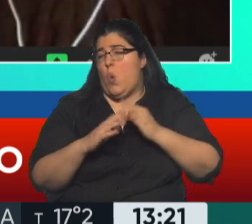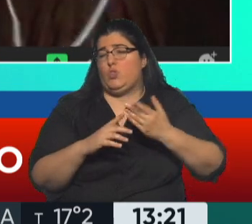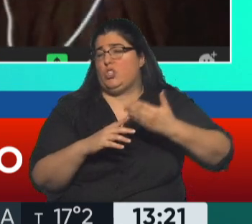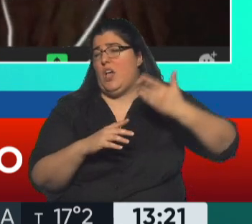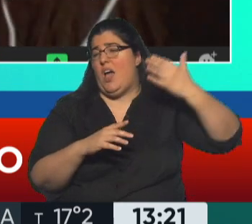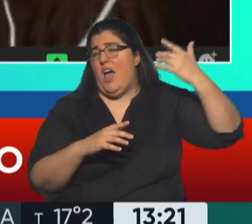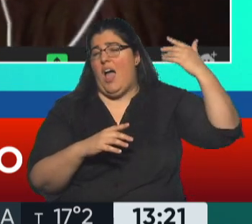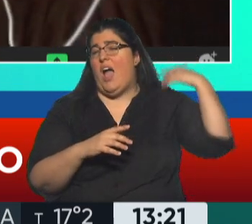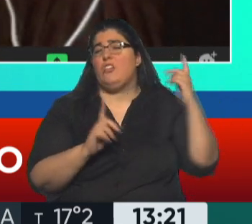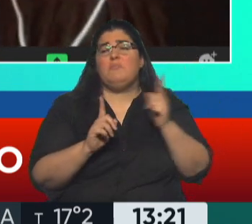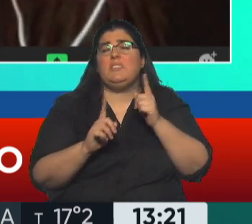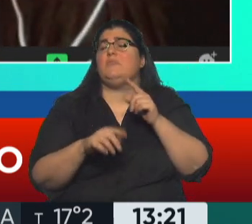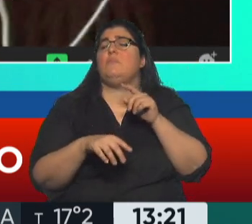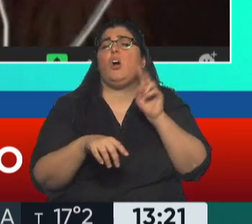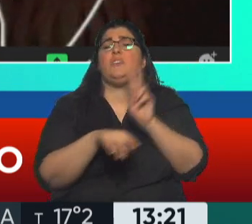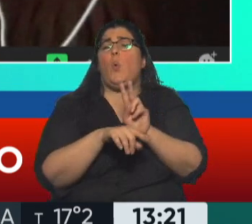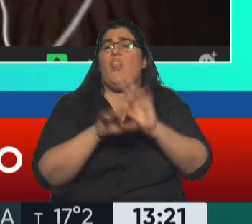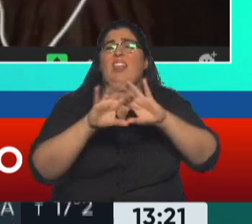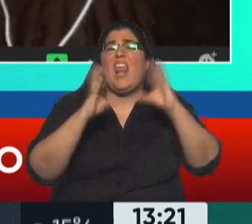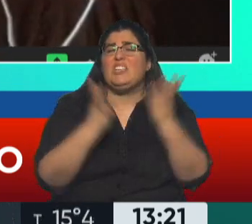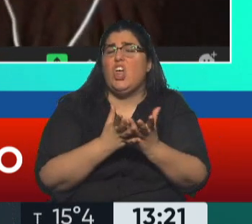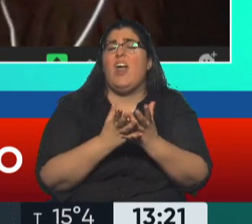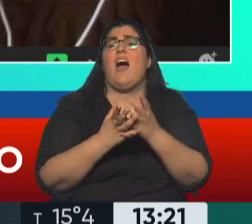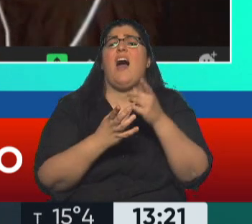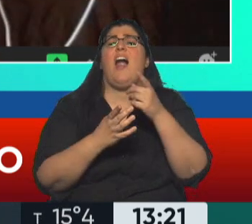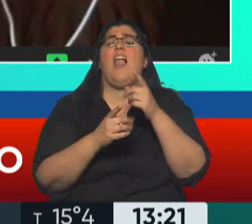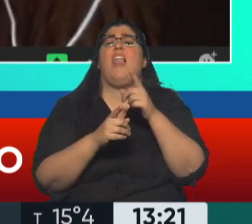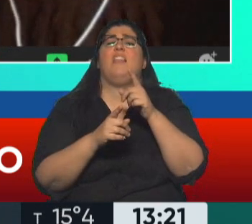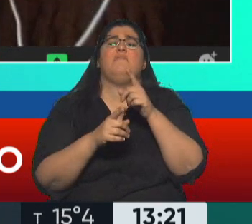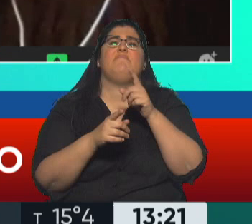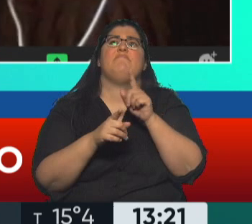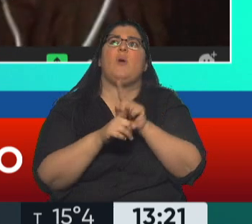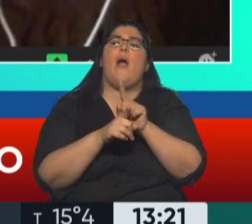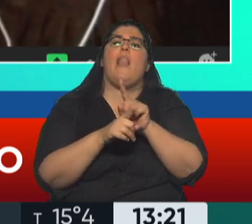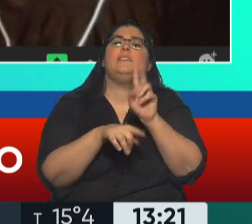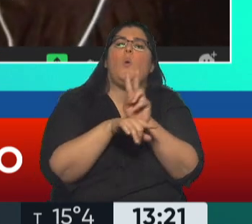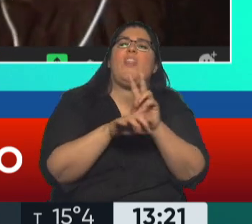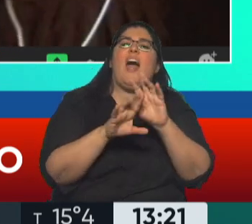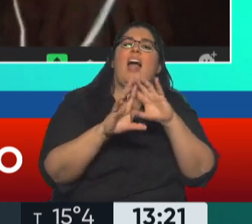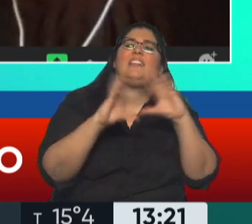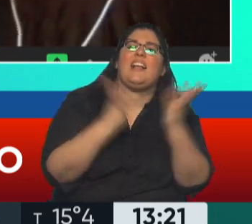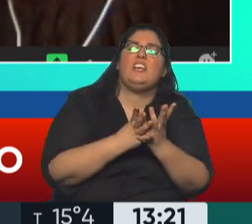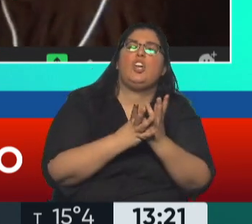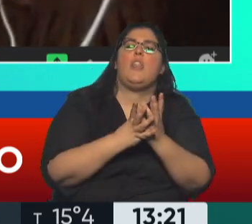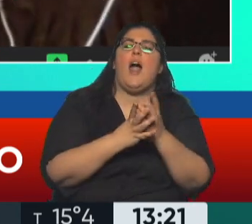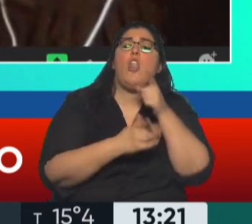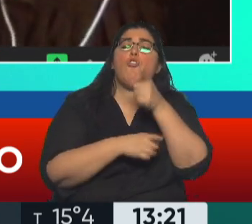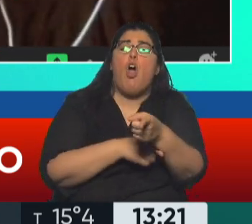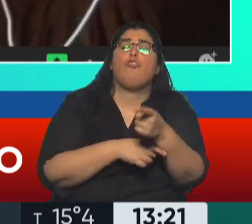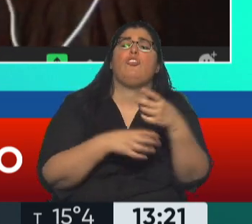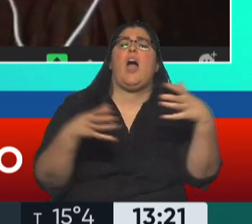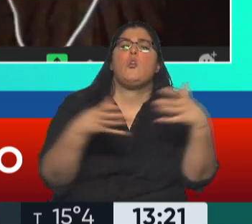donde la seguridad internacional, y especialmente la seguridad internacional planteada contra los grupos